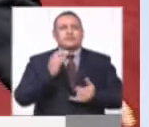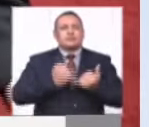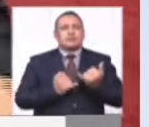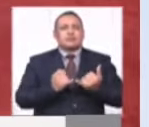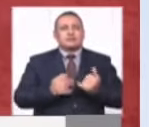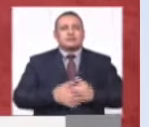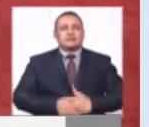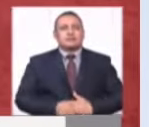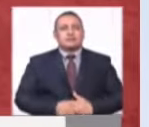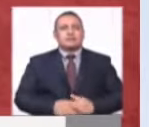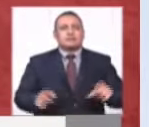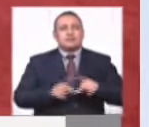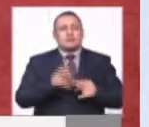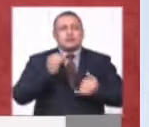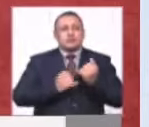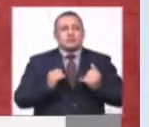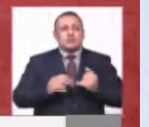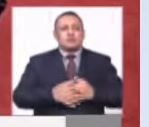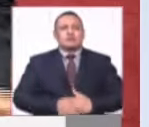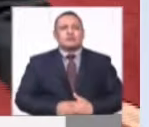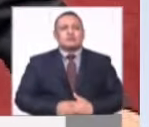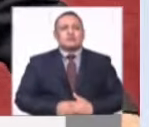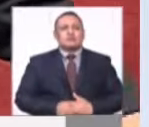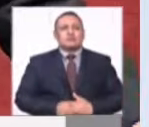Finalmente, creo que es la última,